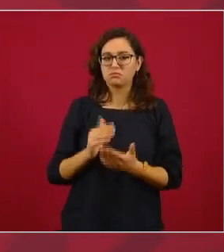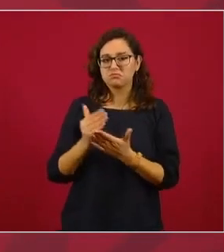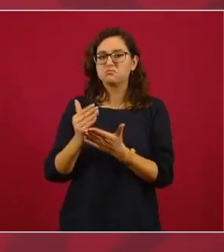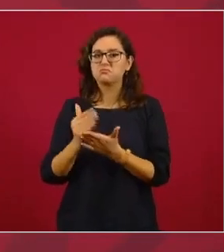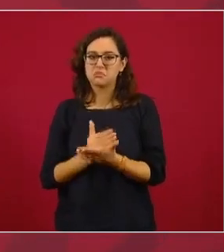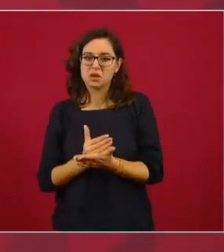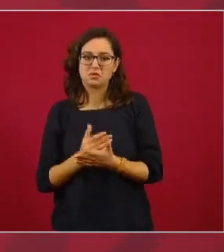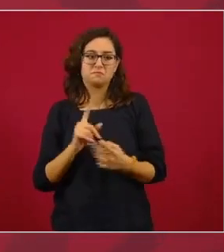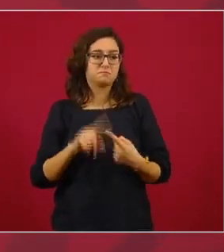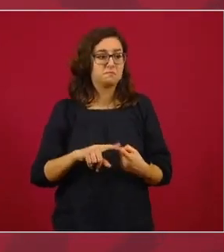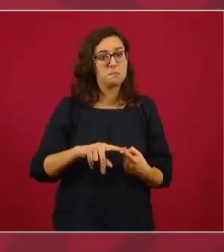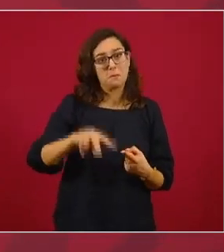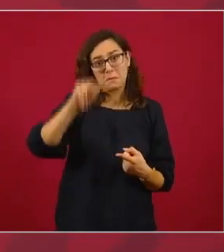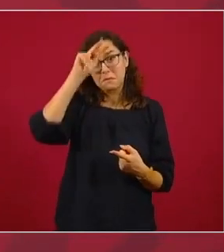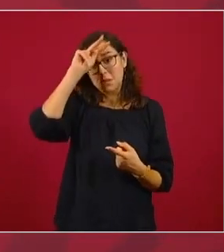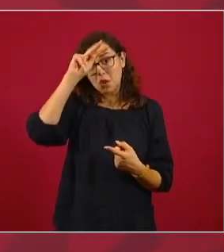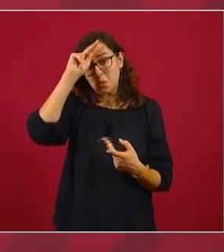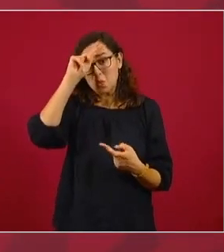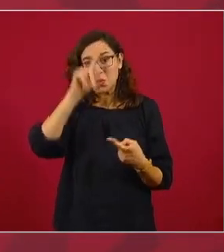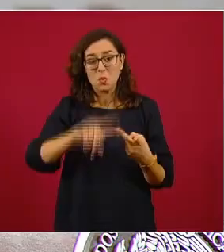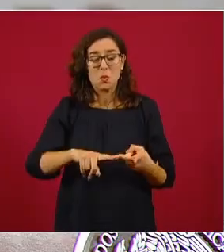que en Chile,